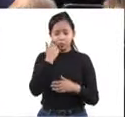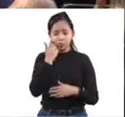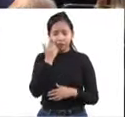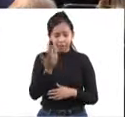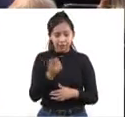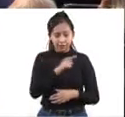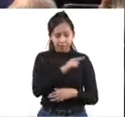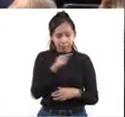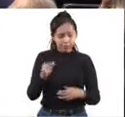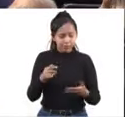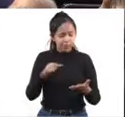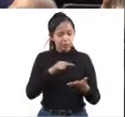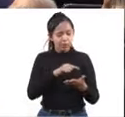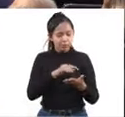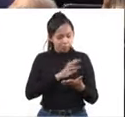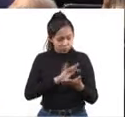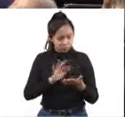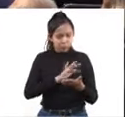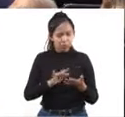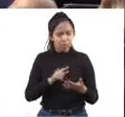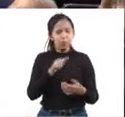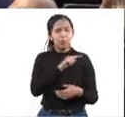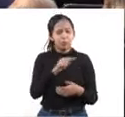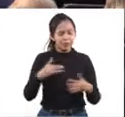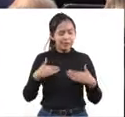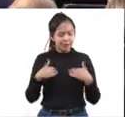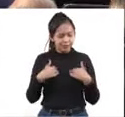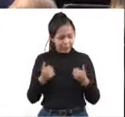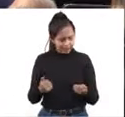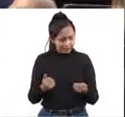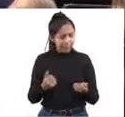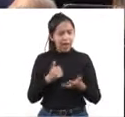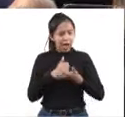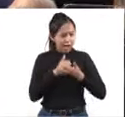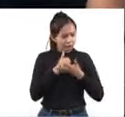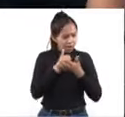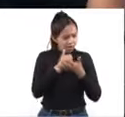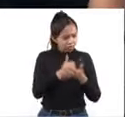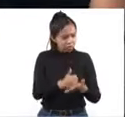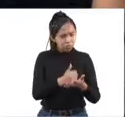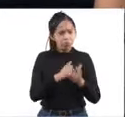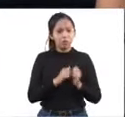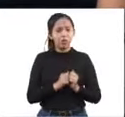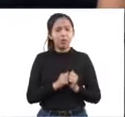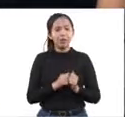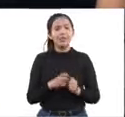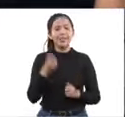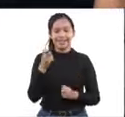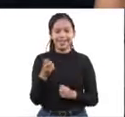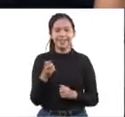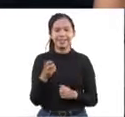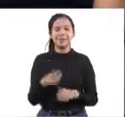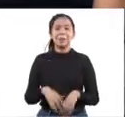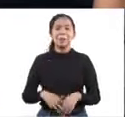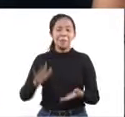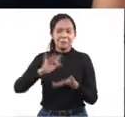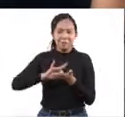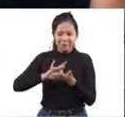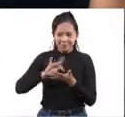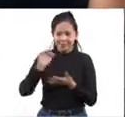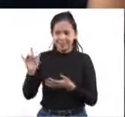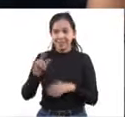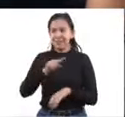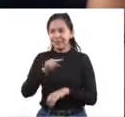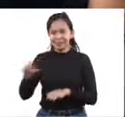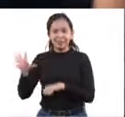la problemática que tenemos allá, y yo quiero aprender de la problemática que hay acá. Con eso los dejo. Muchas gracias por estar aquí,